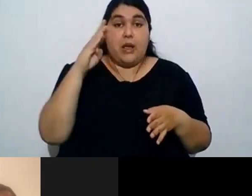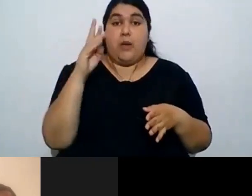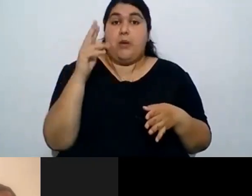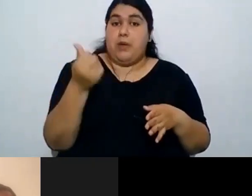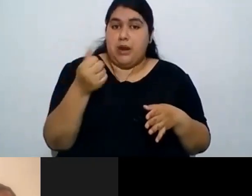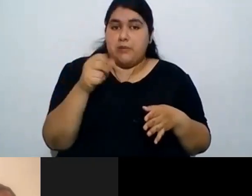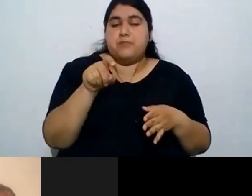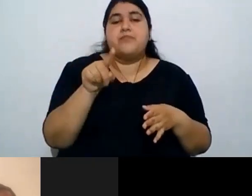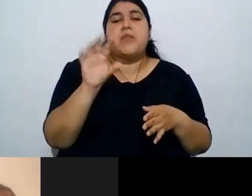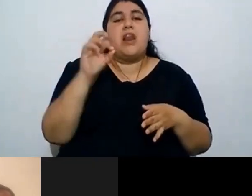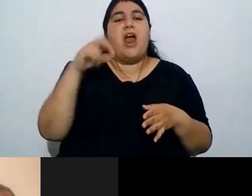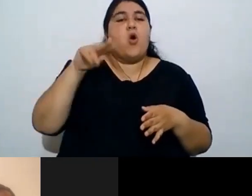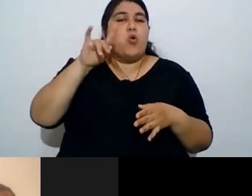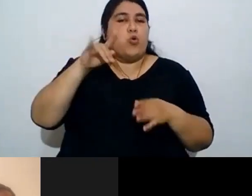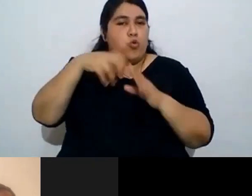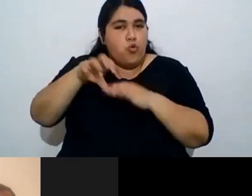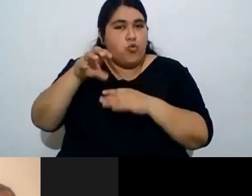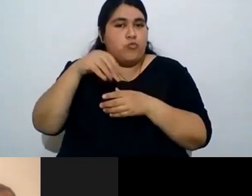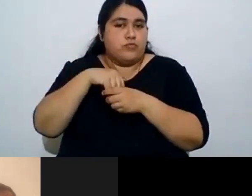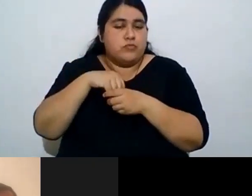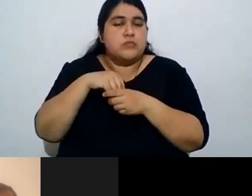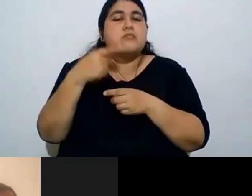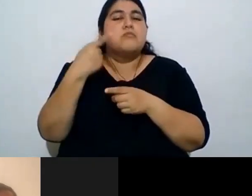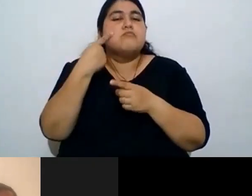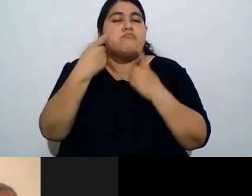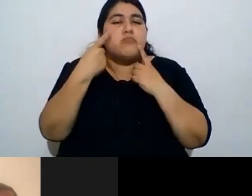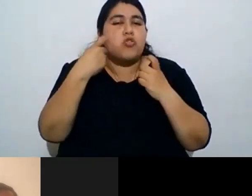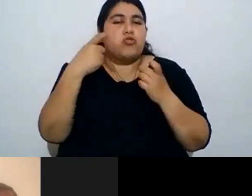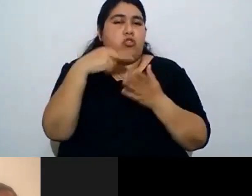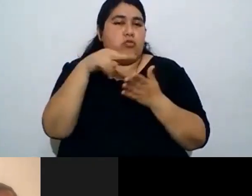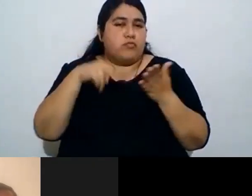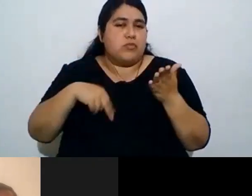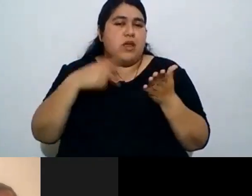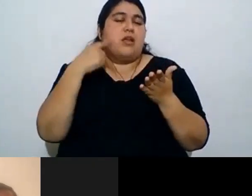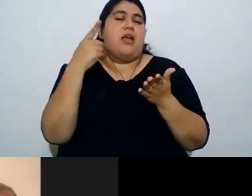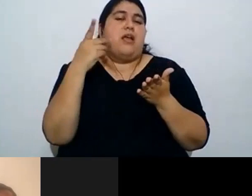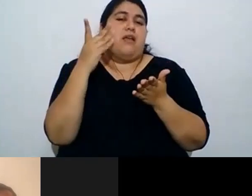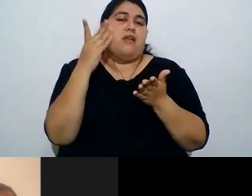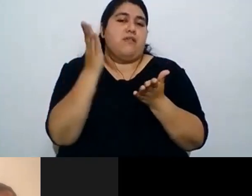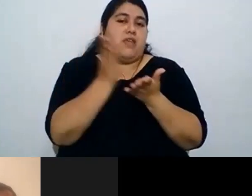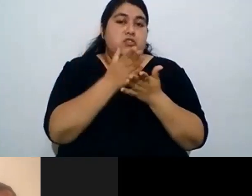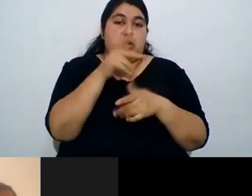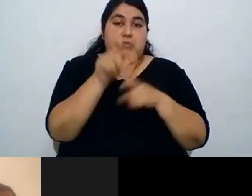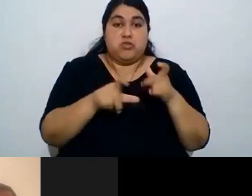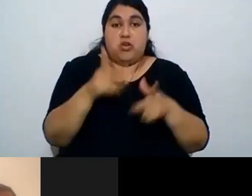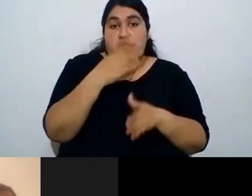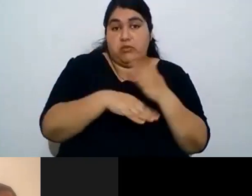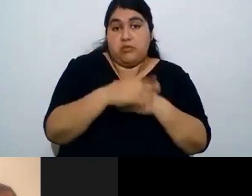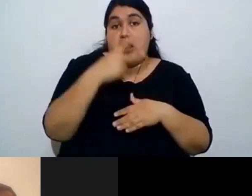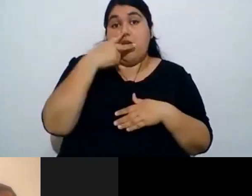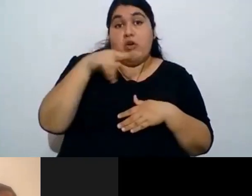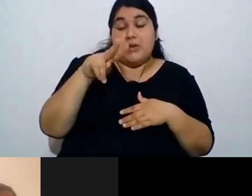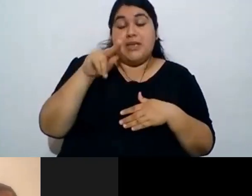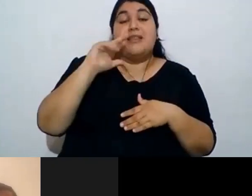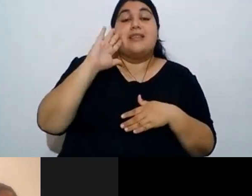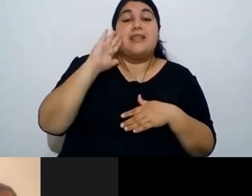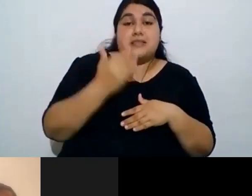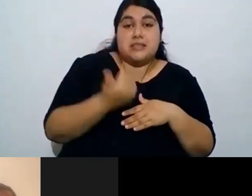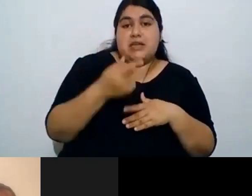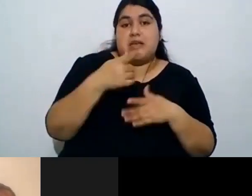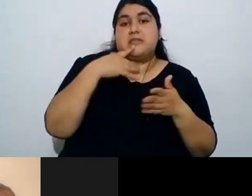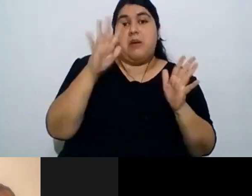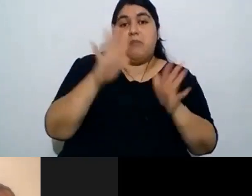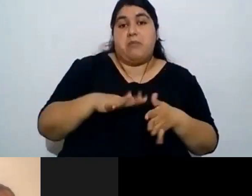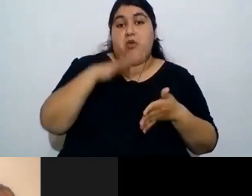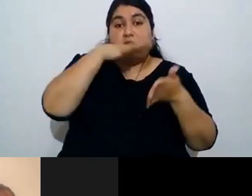de la ONU, el que le hace seguimiento a la Convención sobre los Derechos de las Personas con Discapacidad, en el 2016 hizo un informe